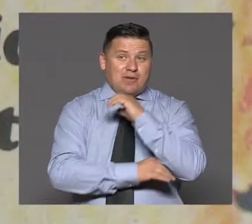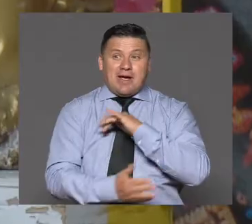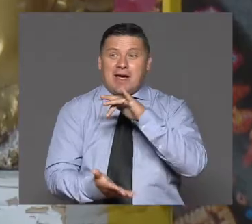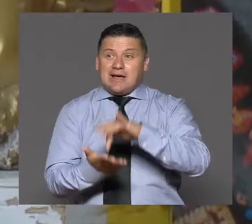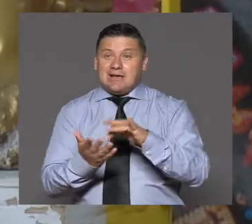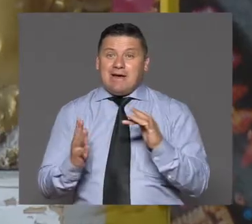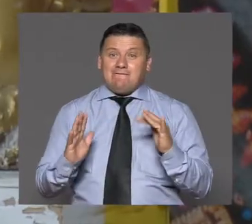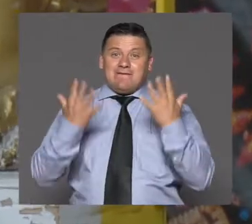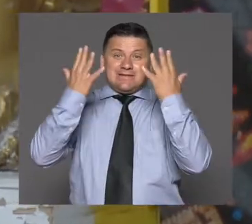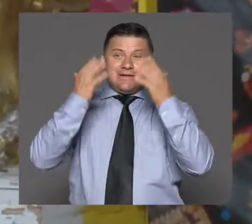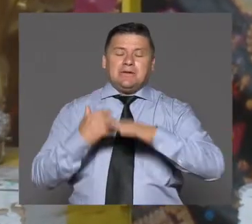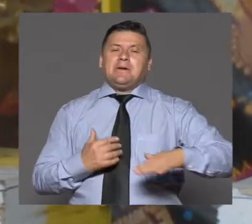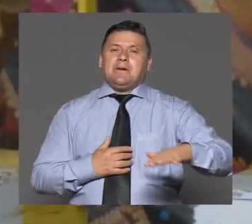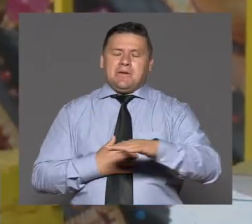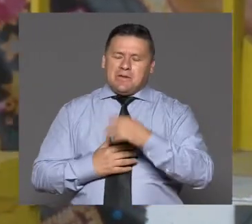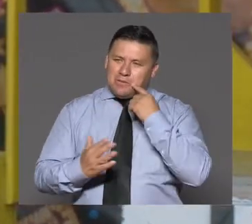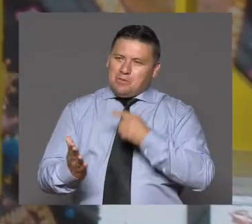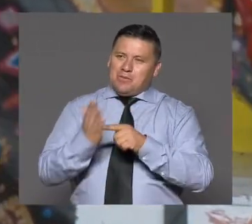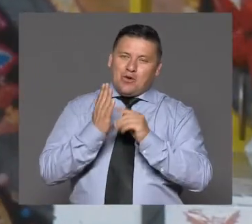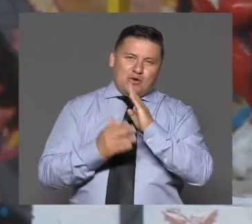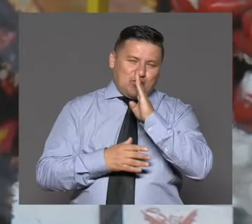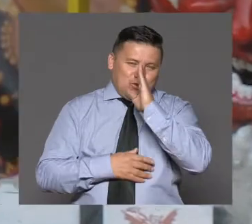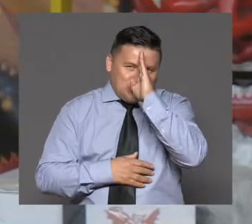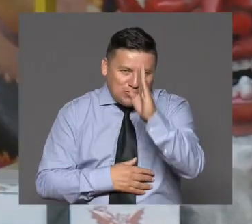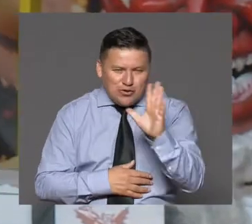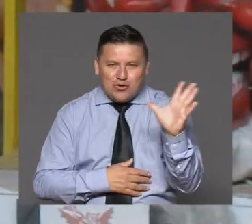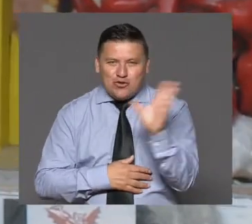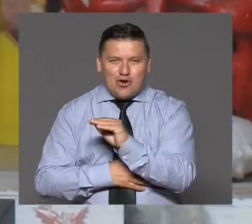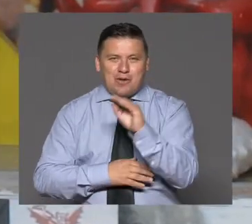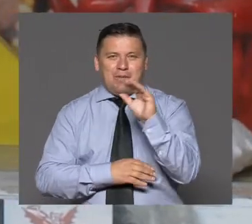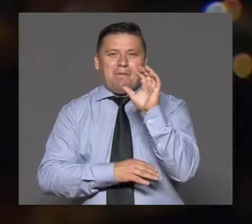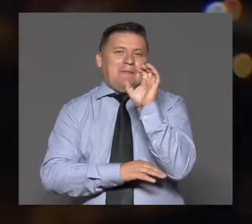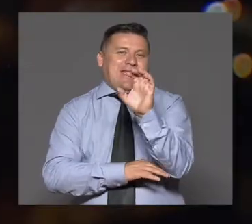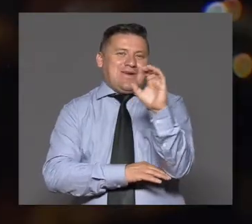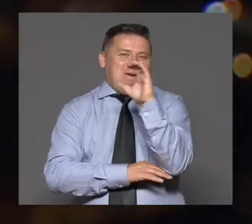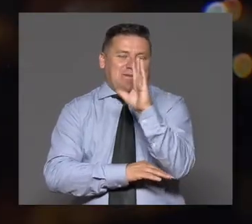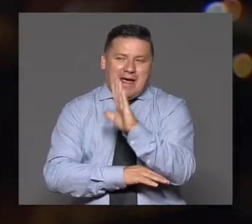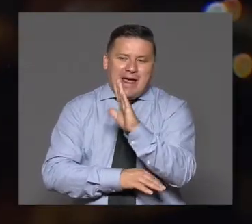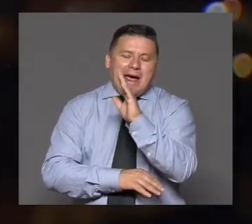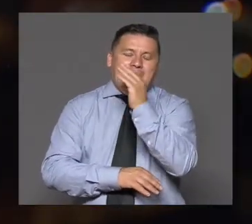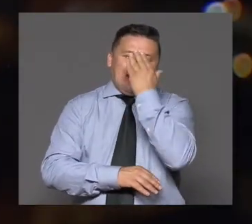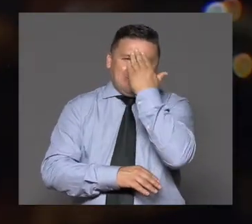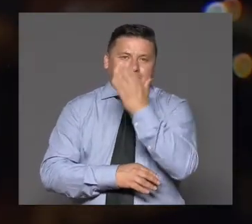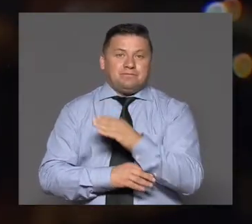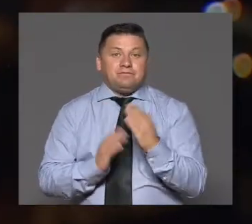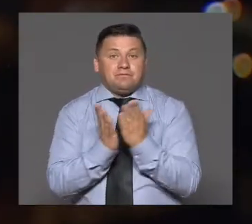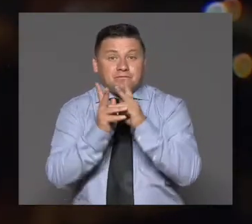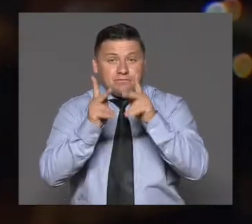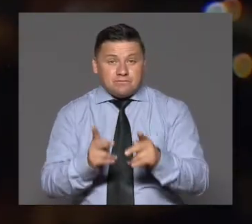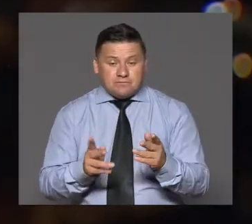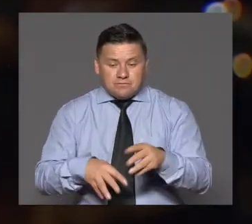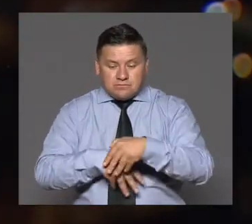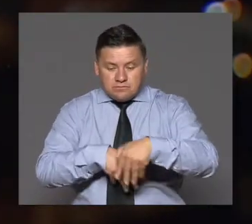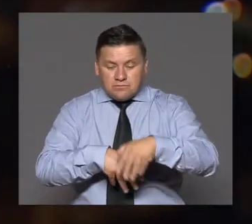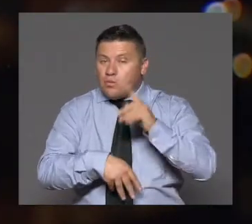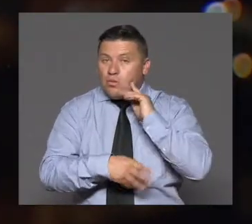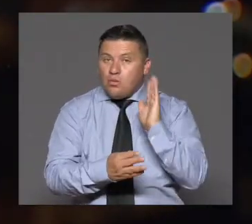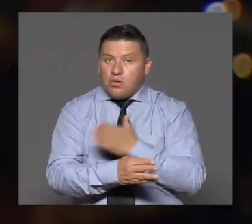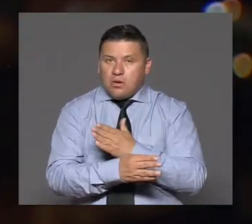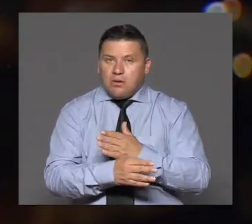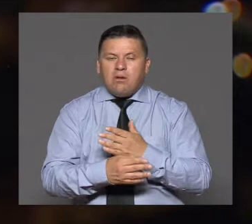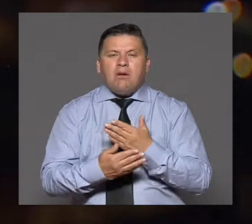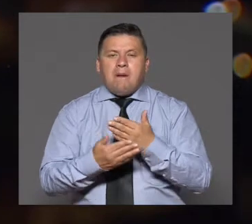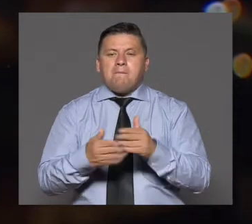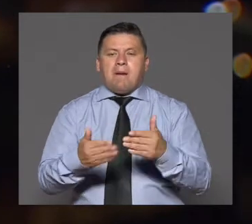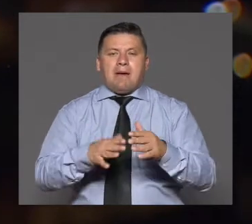a esta celebración verá el reflejo de las costumbres de todo un país. Las bandas estudiantiles de música generan espacios